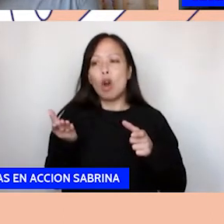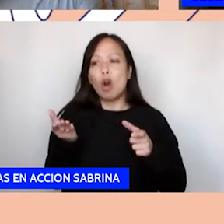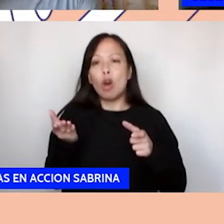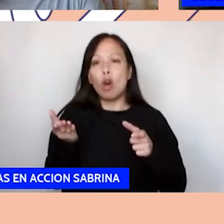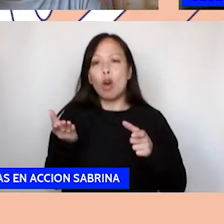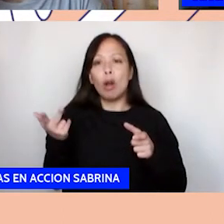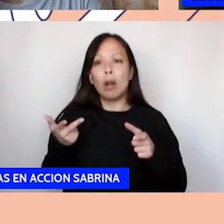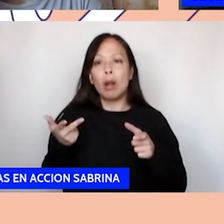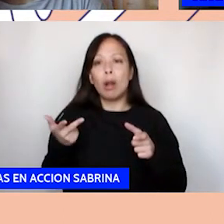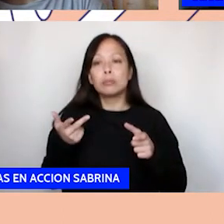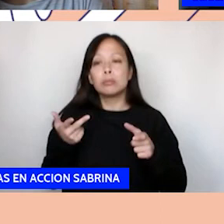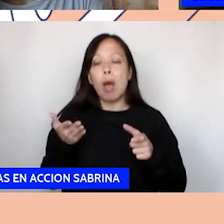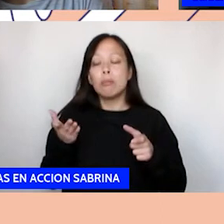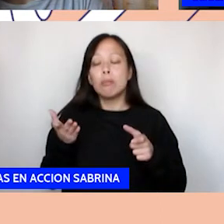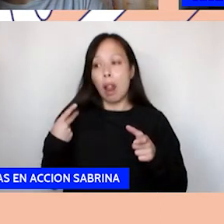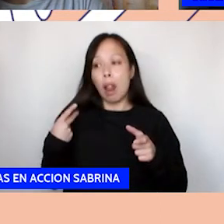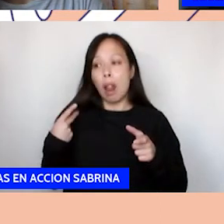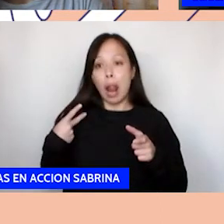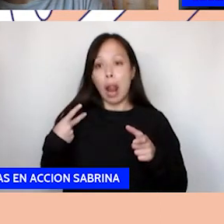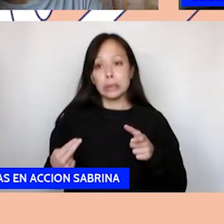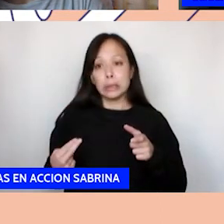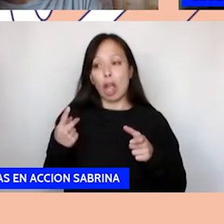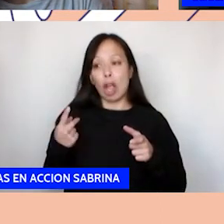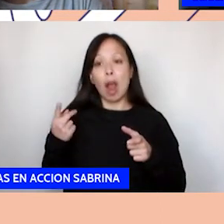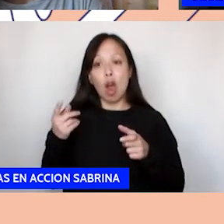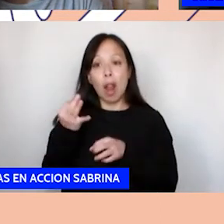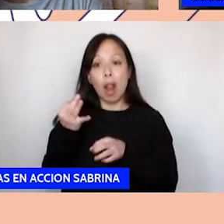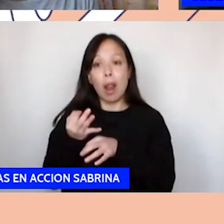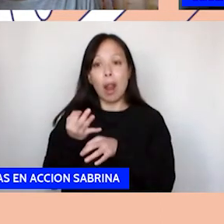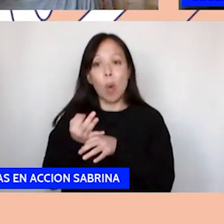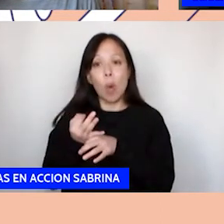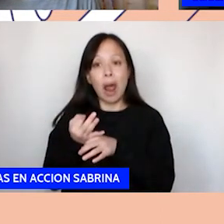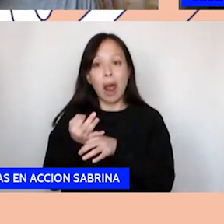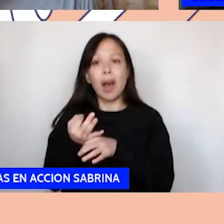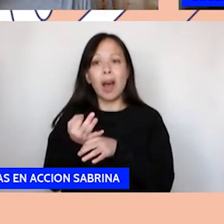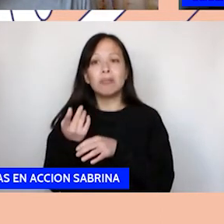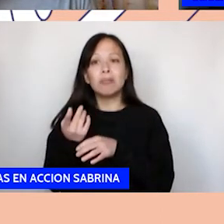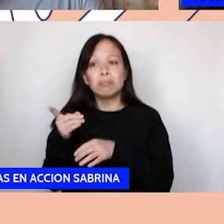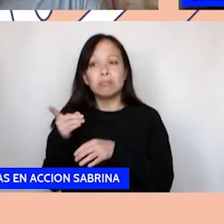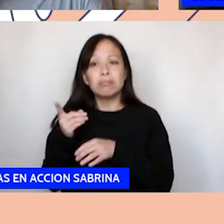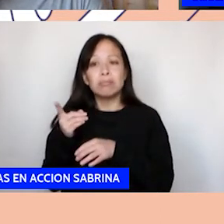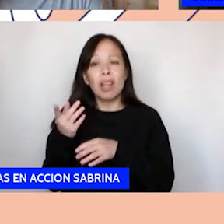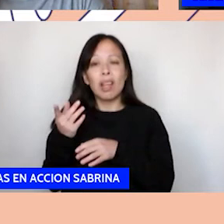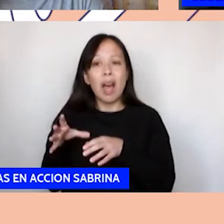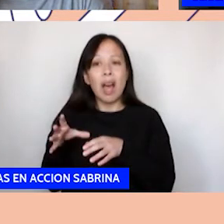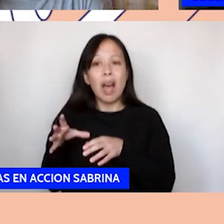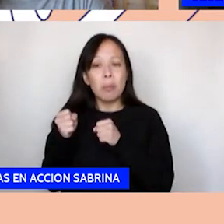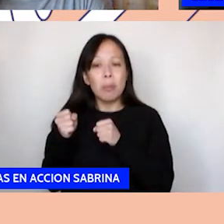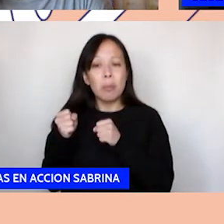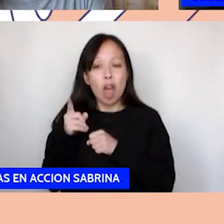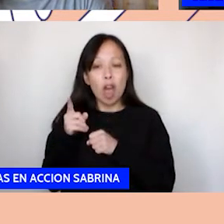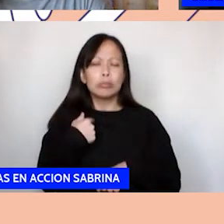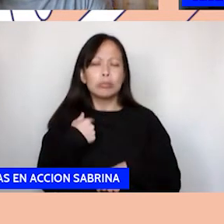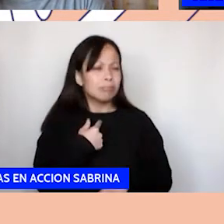tarde las tengo encima de mí y no puedo tener la junta. Y entonces muchos te dicen, ah, tú quieres privilegios porque tienes hijos, ¿no? Y entonces,